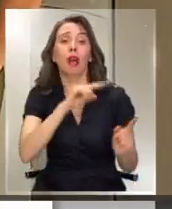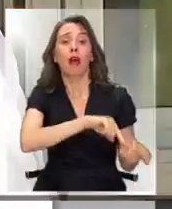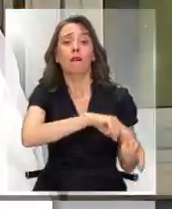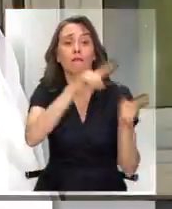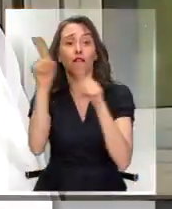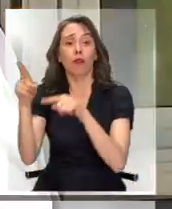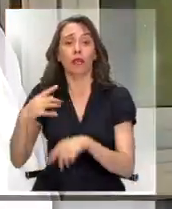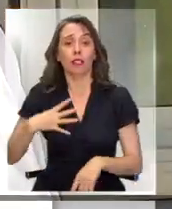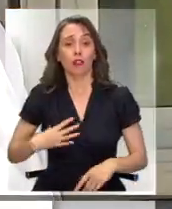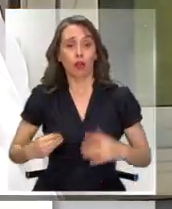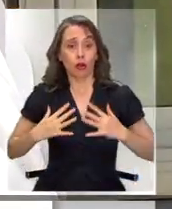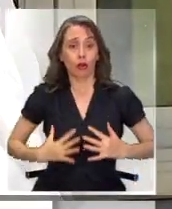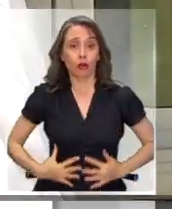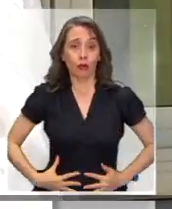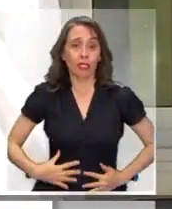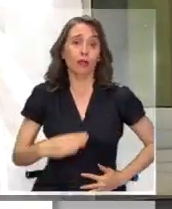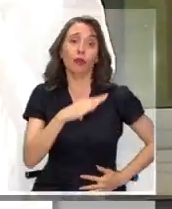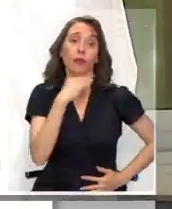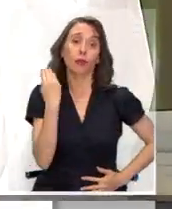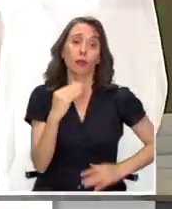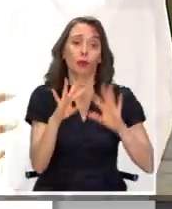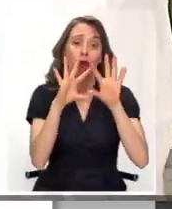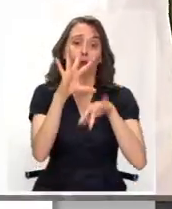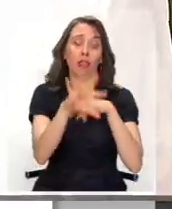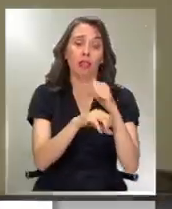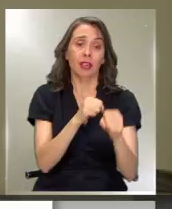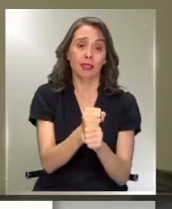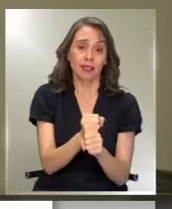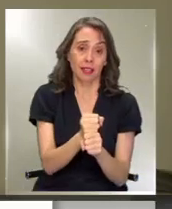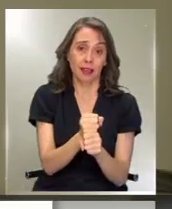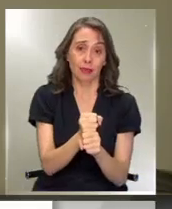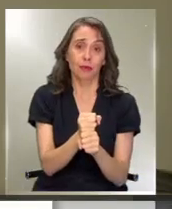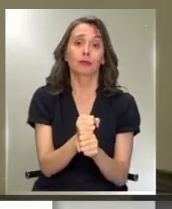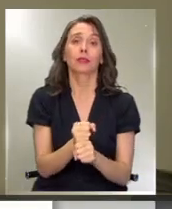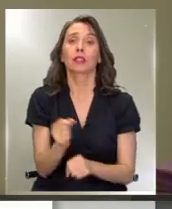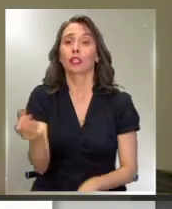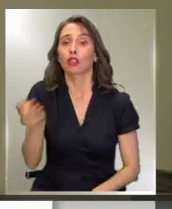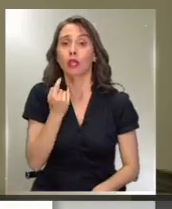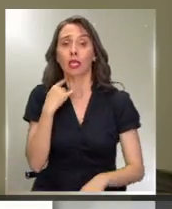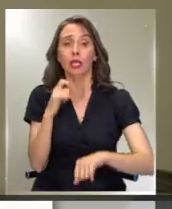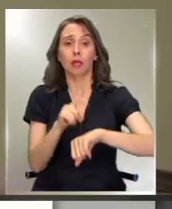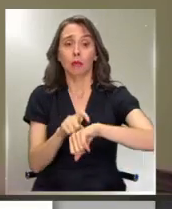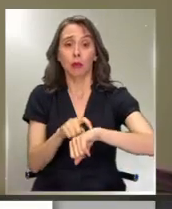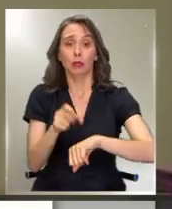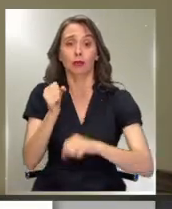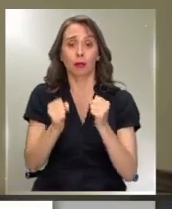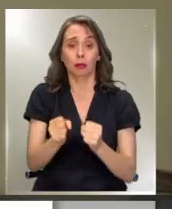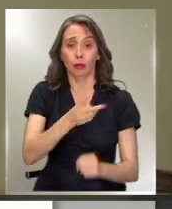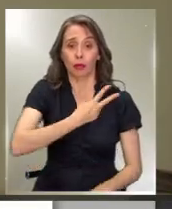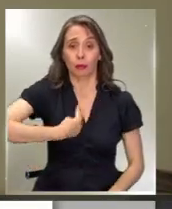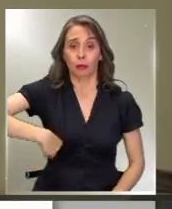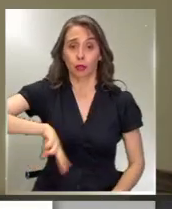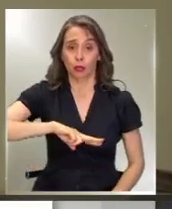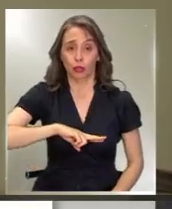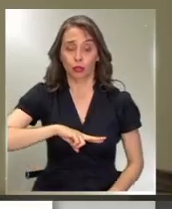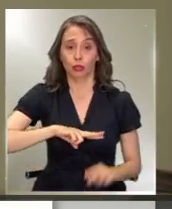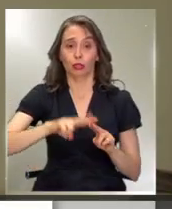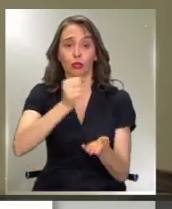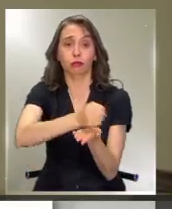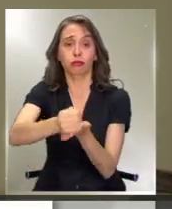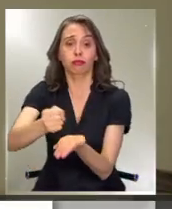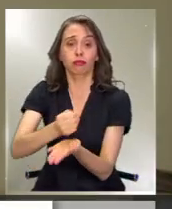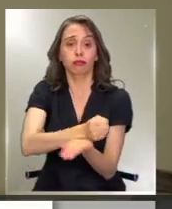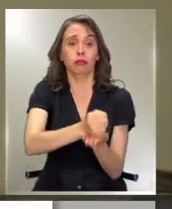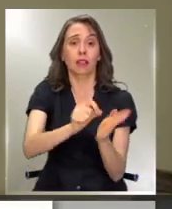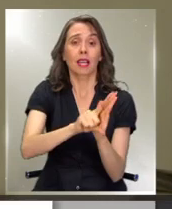pequeño tenía 10 años nos indiquen en qué momento digamos podamos nosotros legalizar los